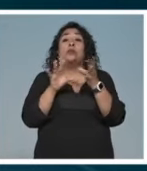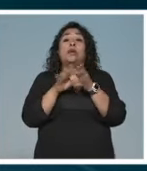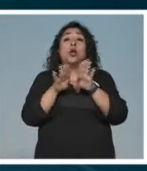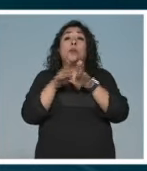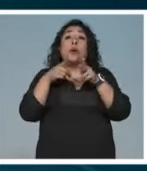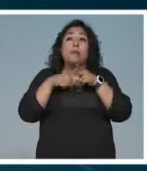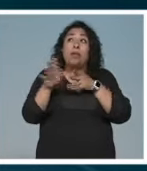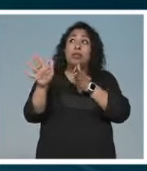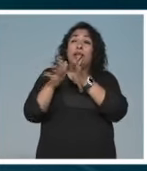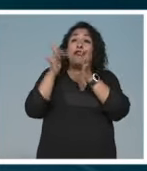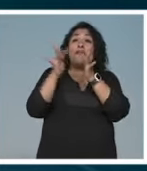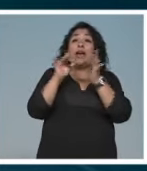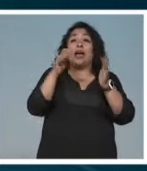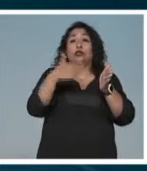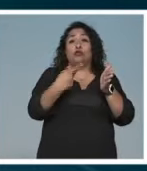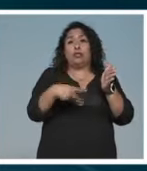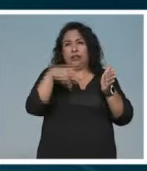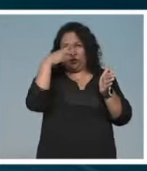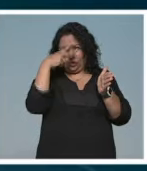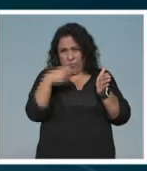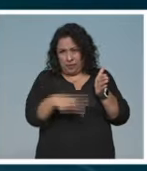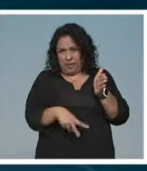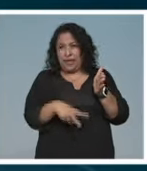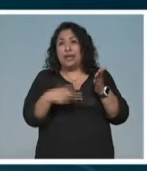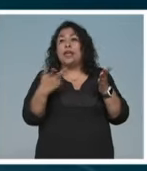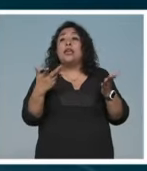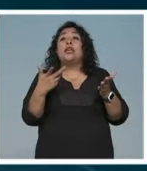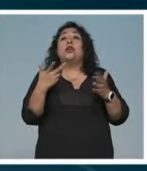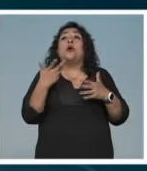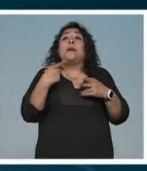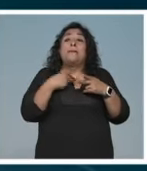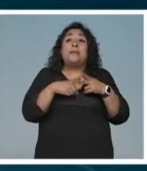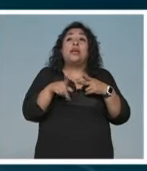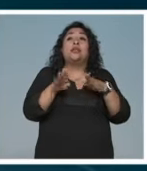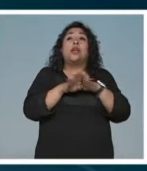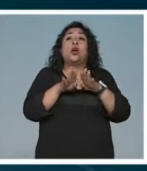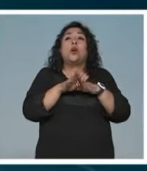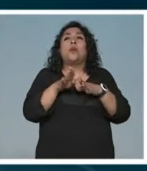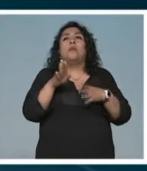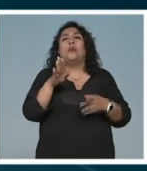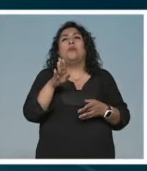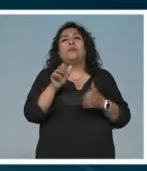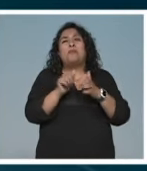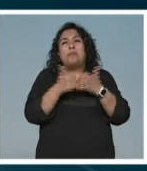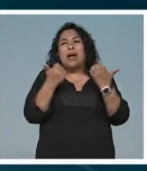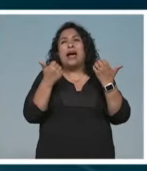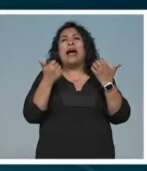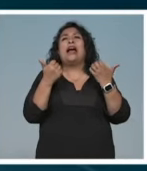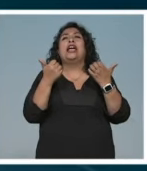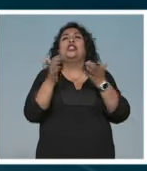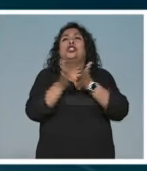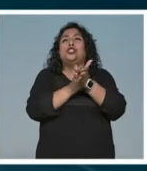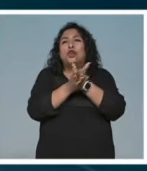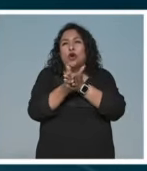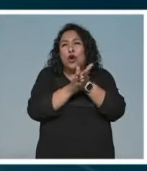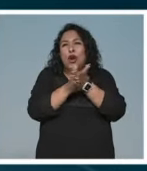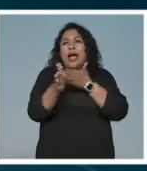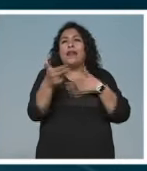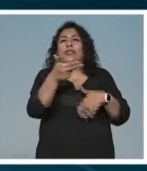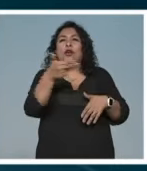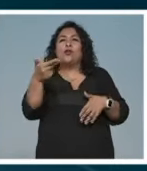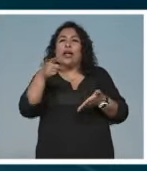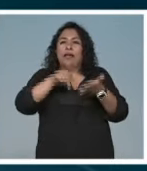de la influencia francesa en la cocina mexicana, el rol que comienzan a tener las bizcocherías y chocolaterías, los hoteles